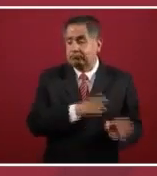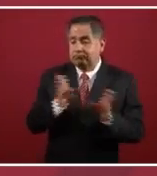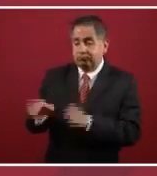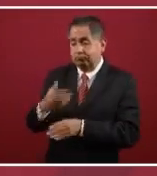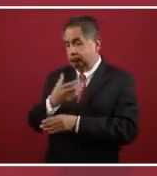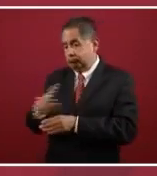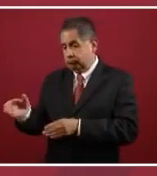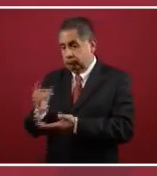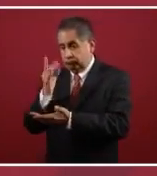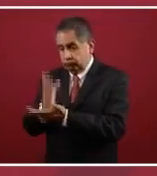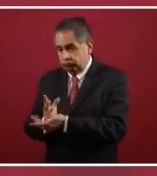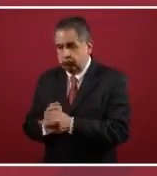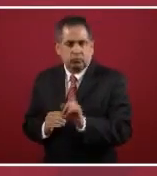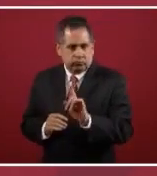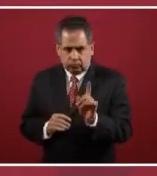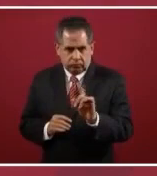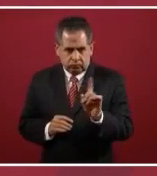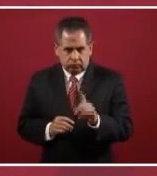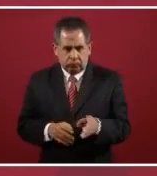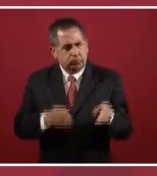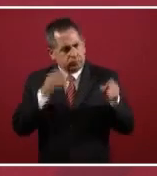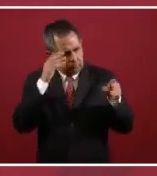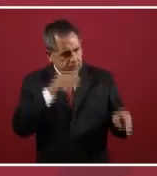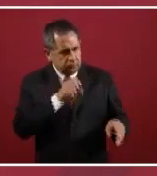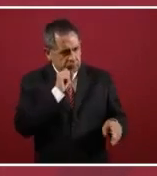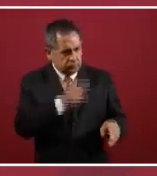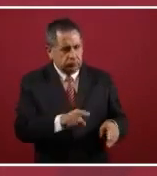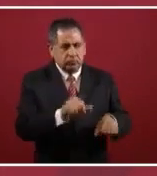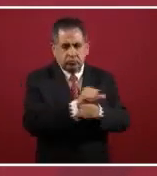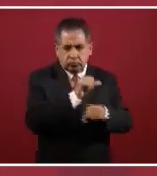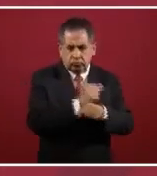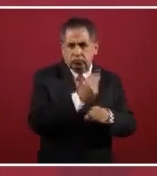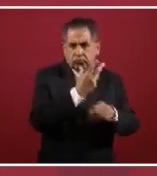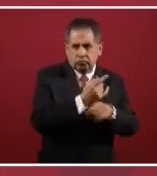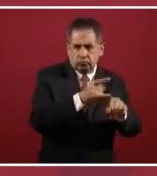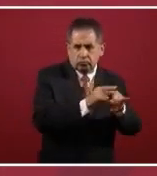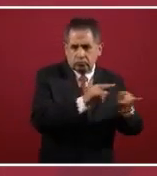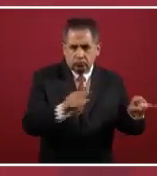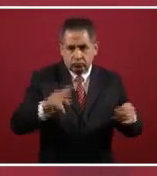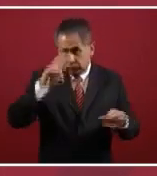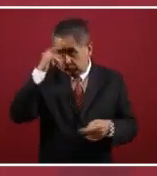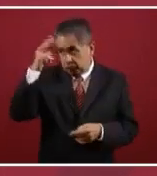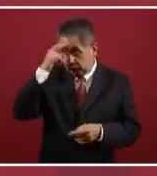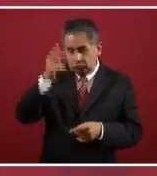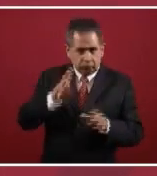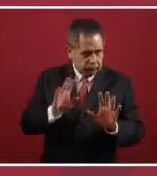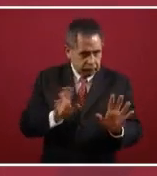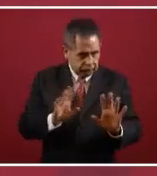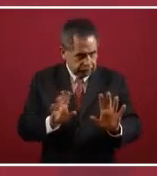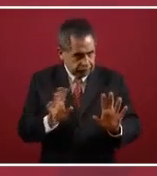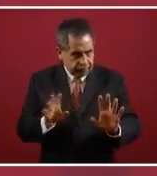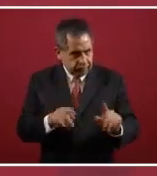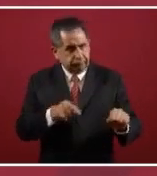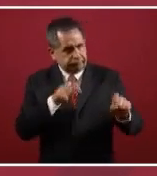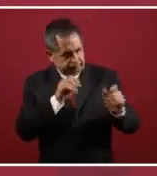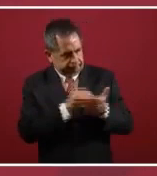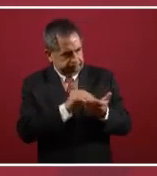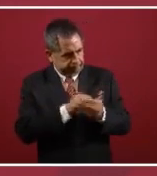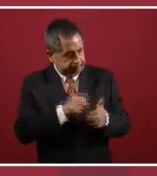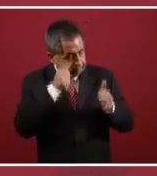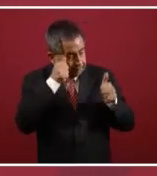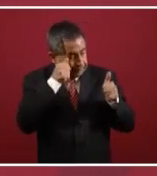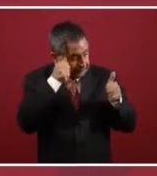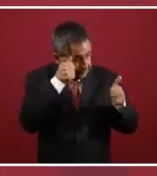la industria automotriz o de autopartes, no quiero que se malinterprete. Vamos a